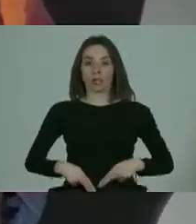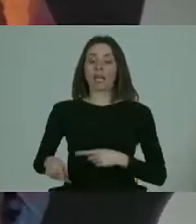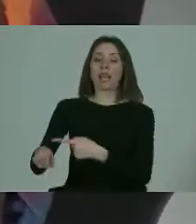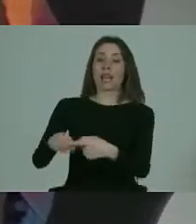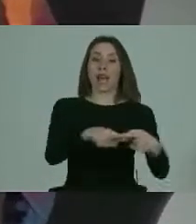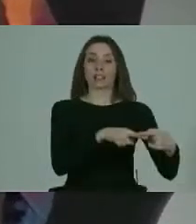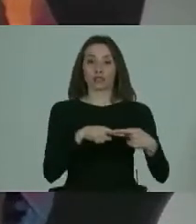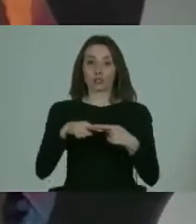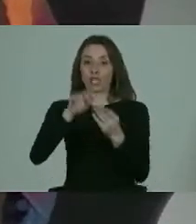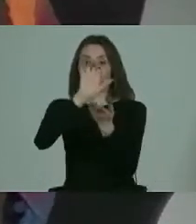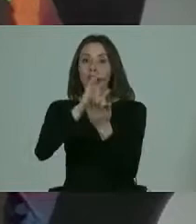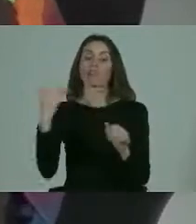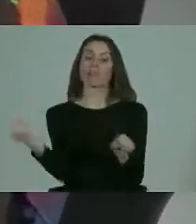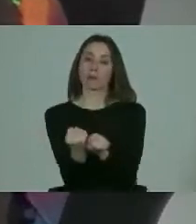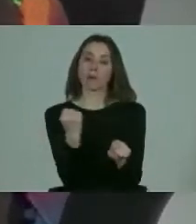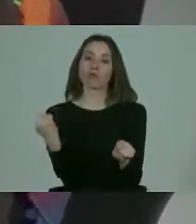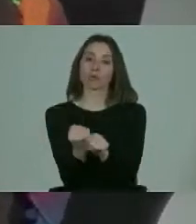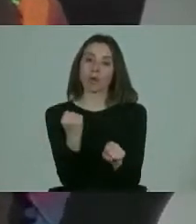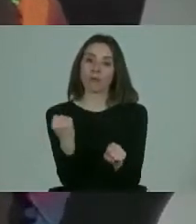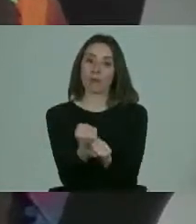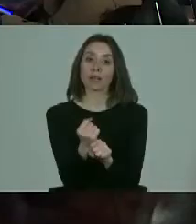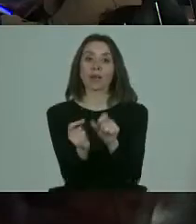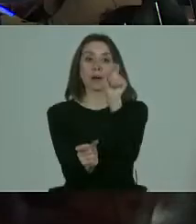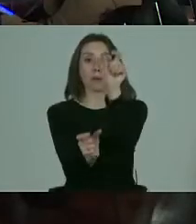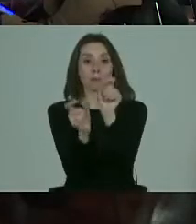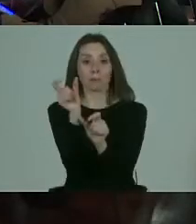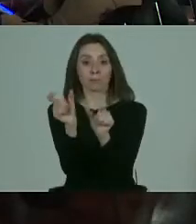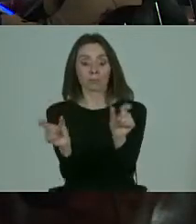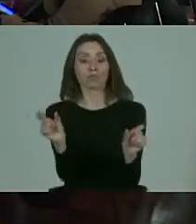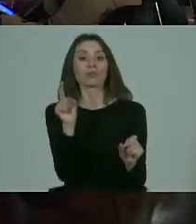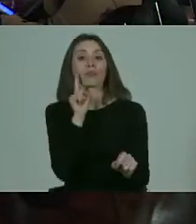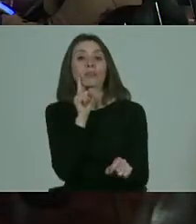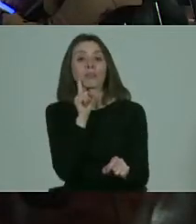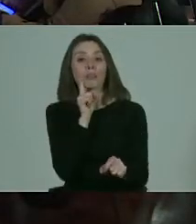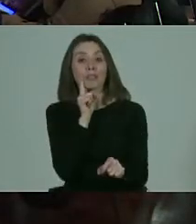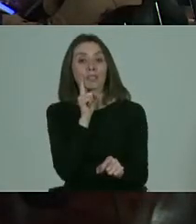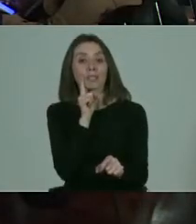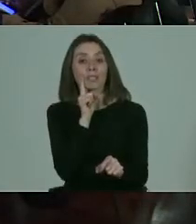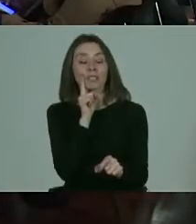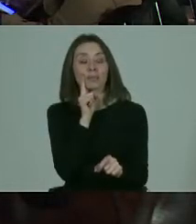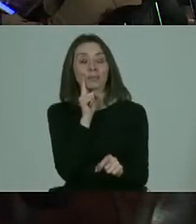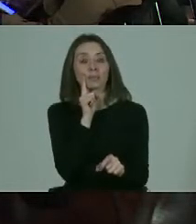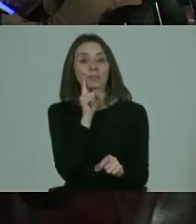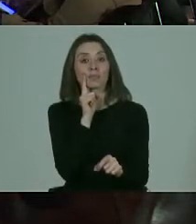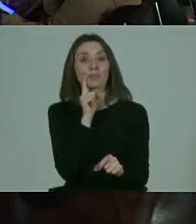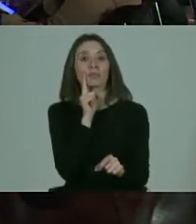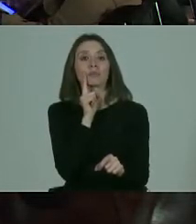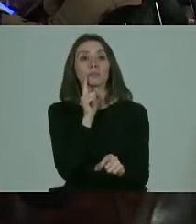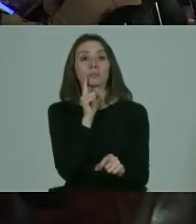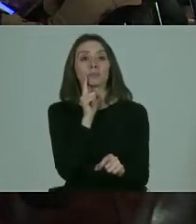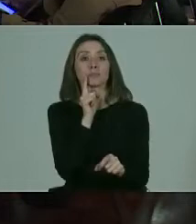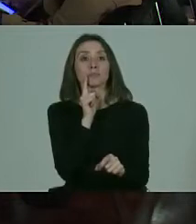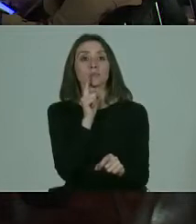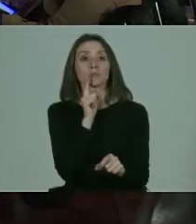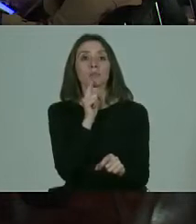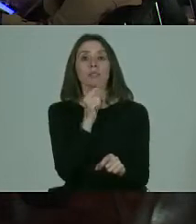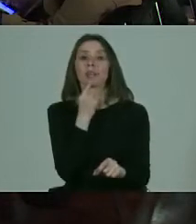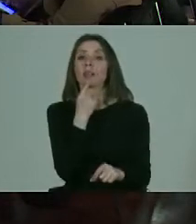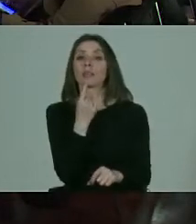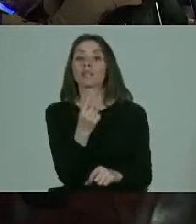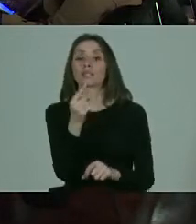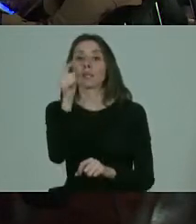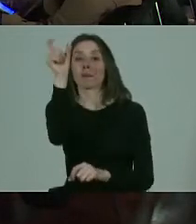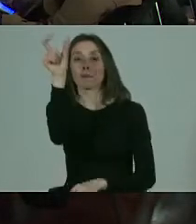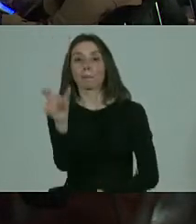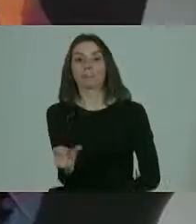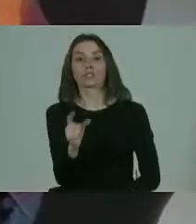todo debemos trabajar mucho para que las personas que tienen principalmente siempre cierta carga no es que se ataque pero se refiere más bien a